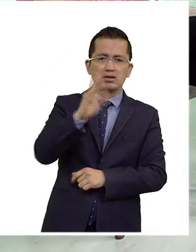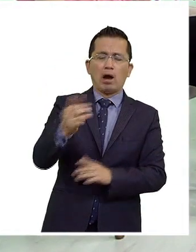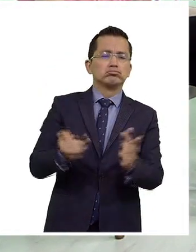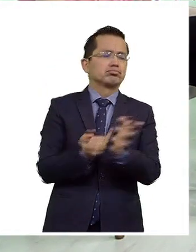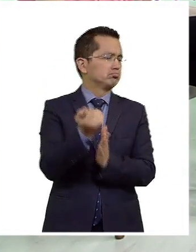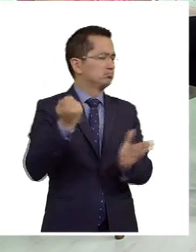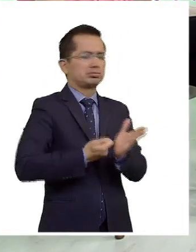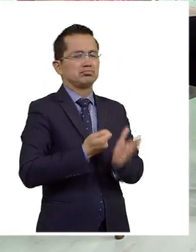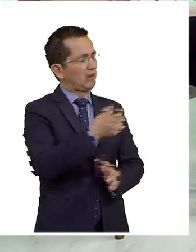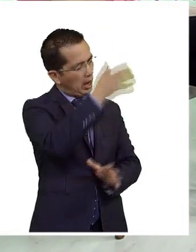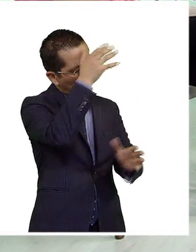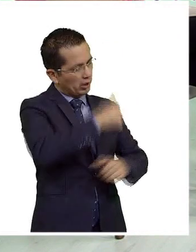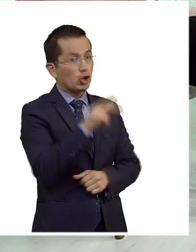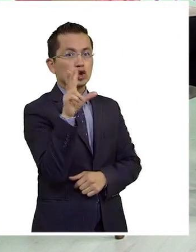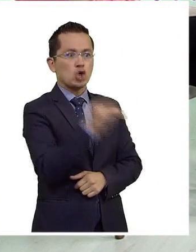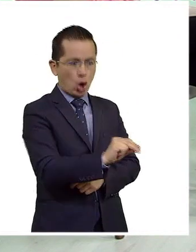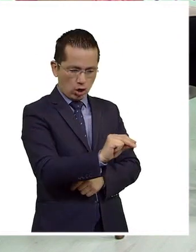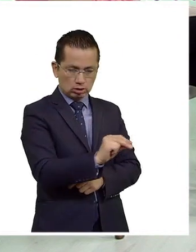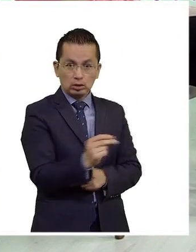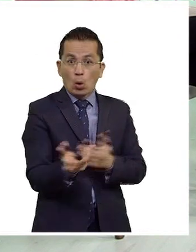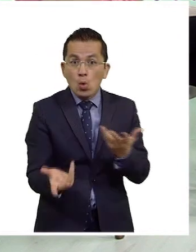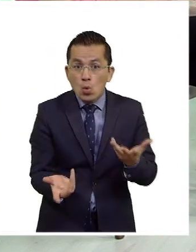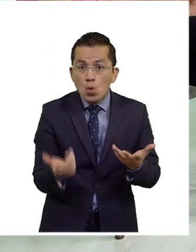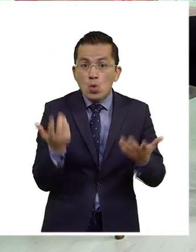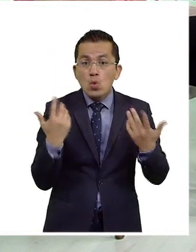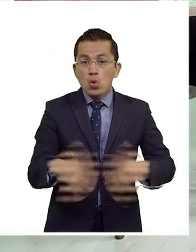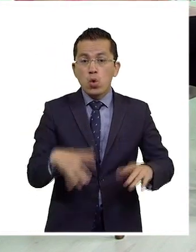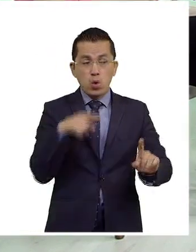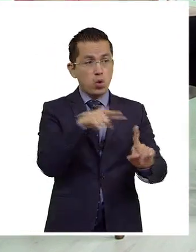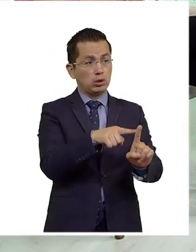Y esta persona ya vive, tiene una